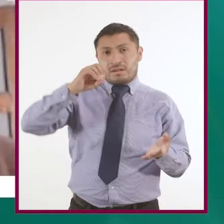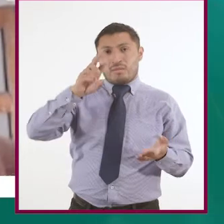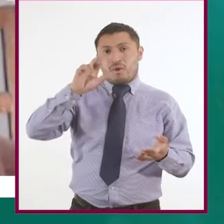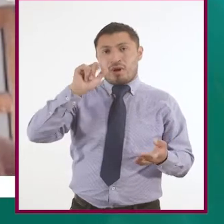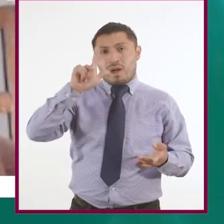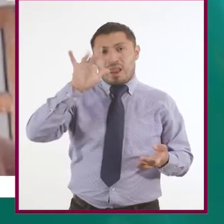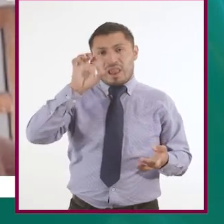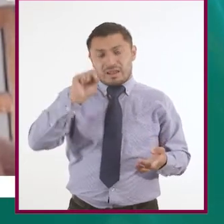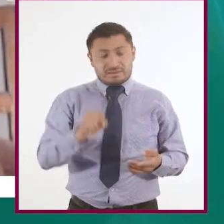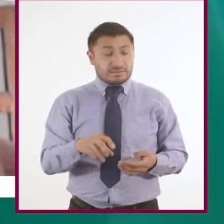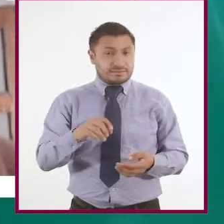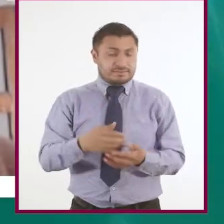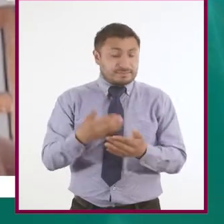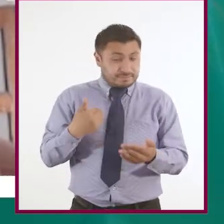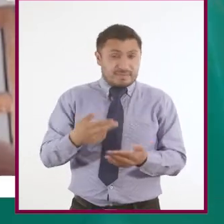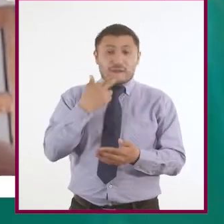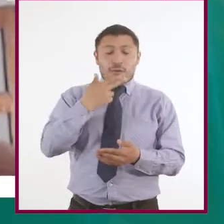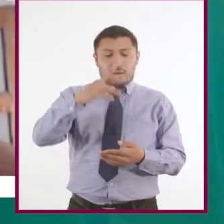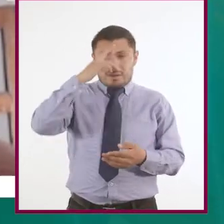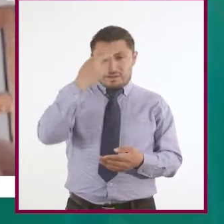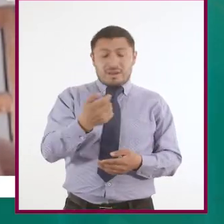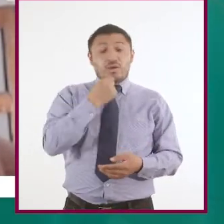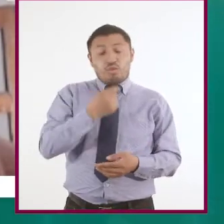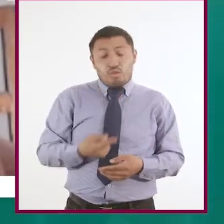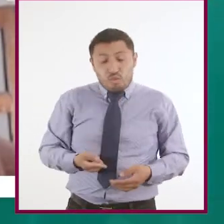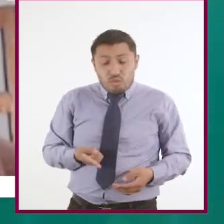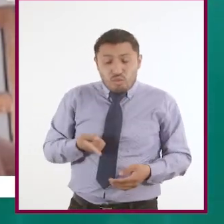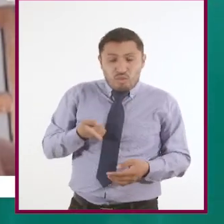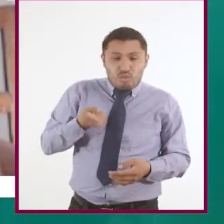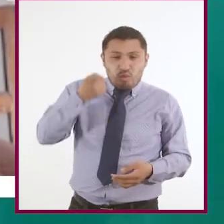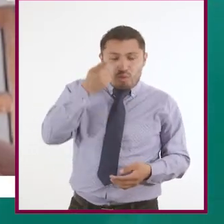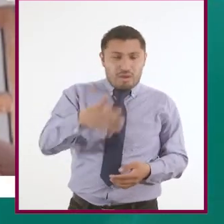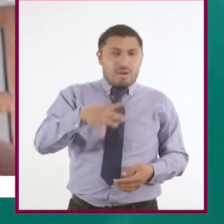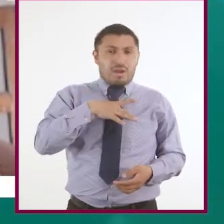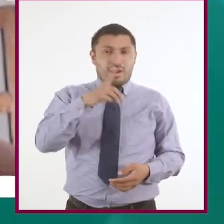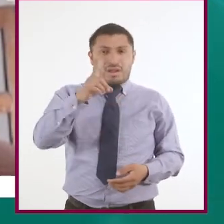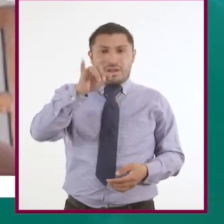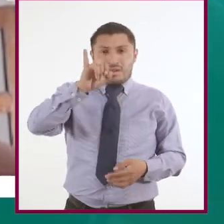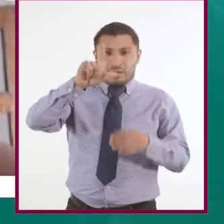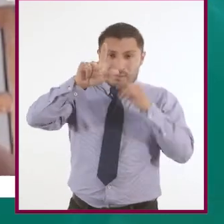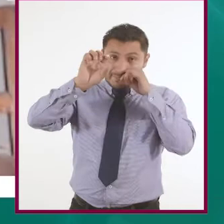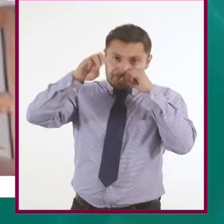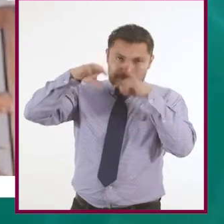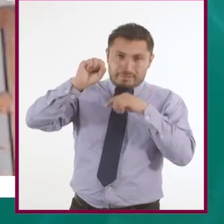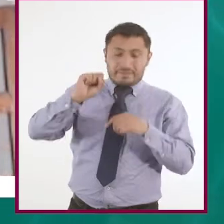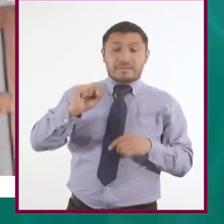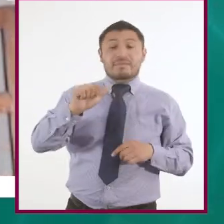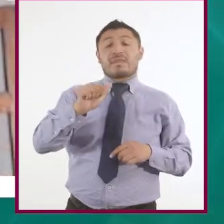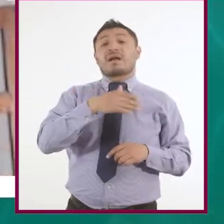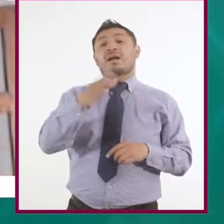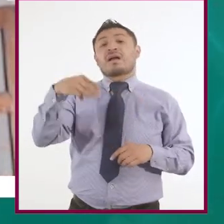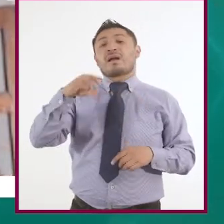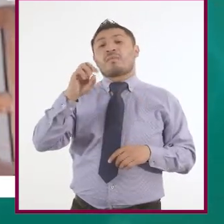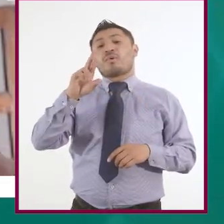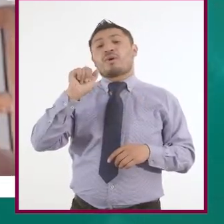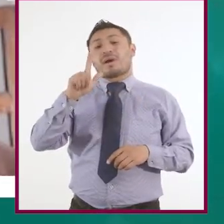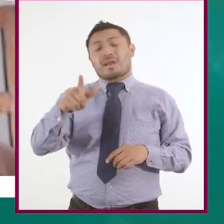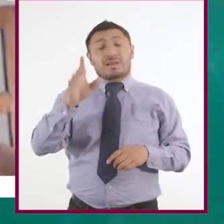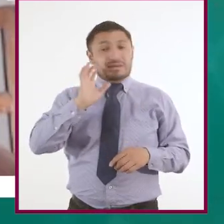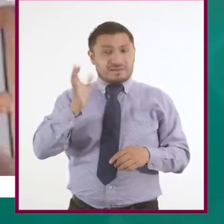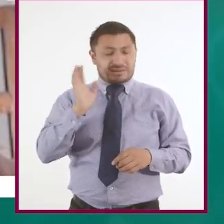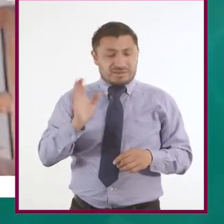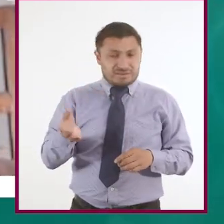que usamos la razón, desde que somos muy pequeños, empezamos a tener dilemas morales, ¿no? Ya desde que nos enfrentamos a